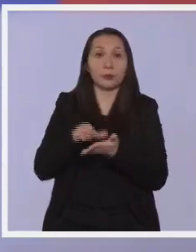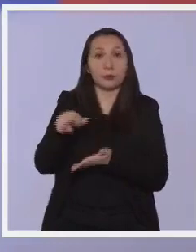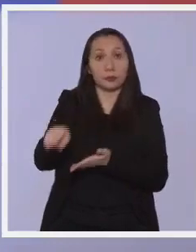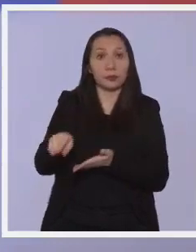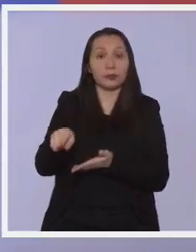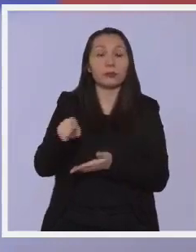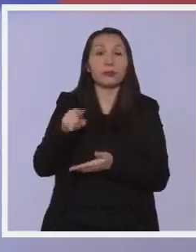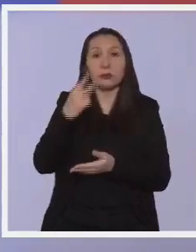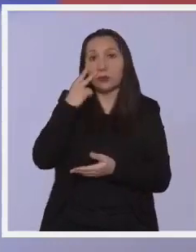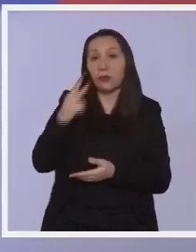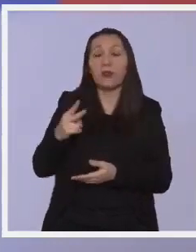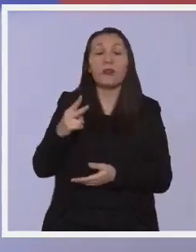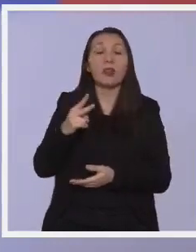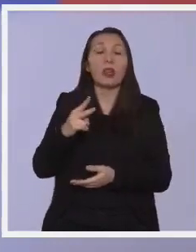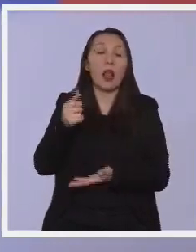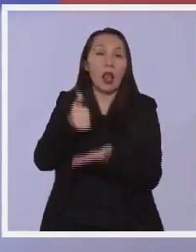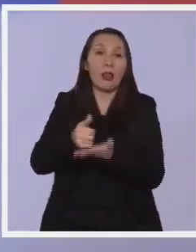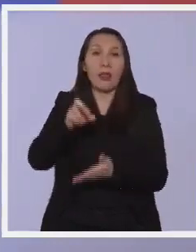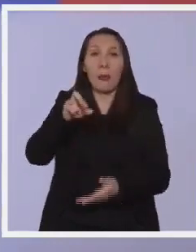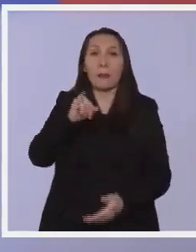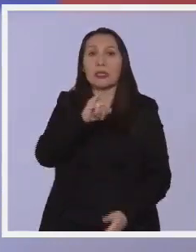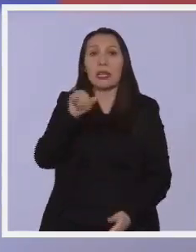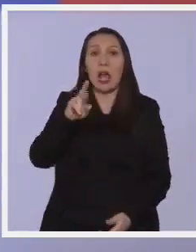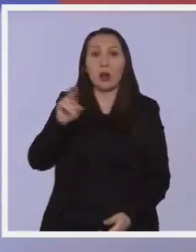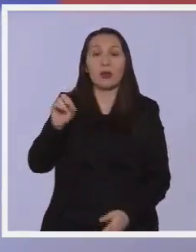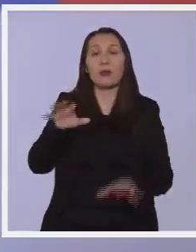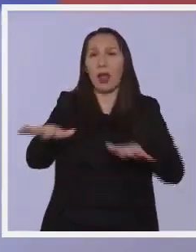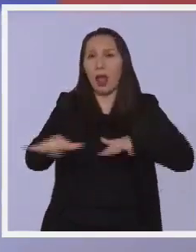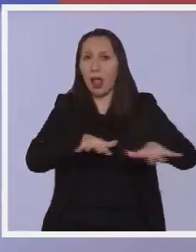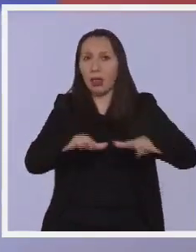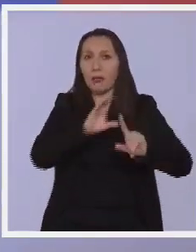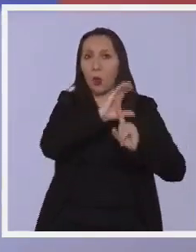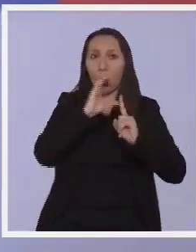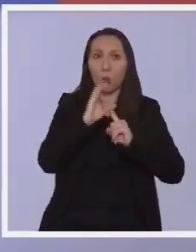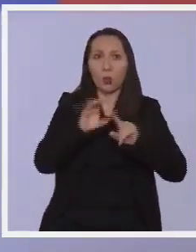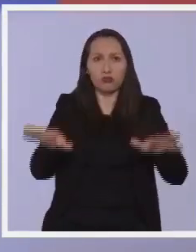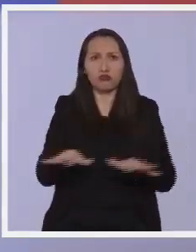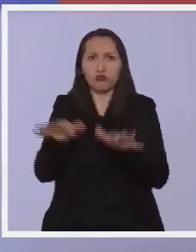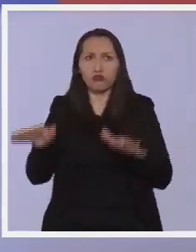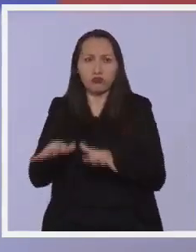vía Claudia Pizarro acá recién, con las actividades culturales que se están realizando.